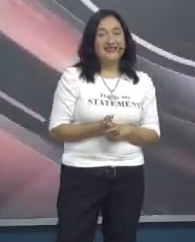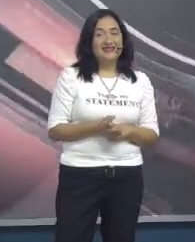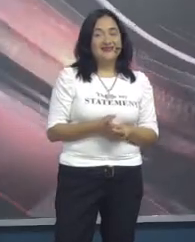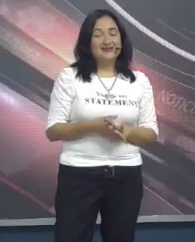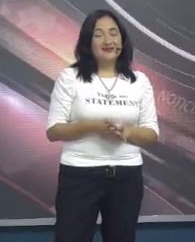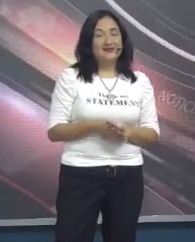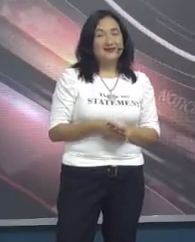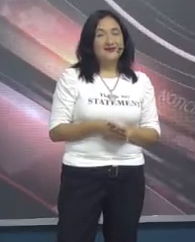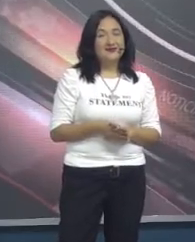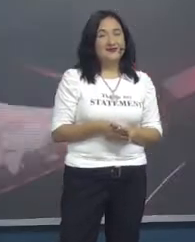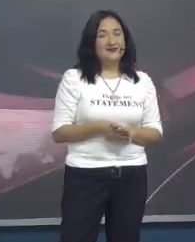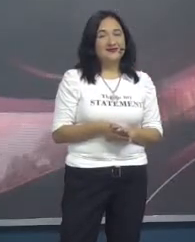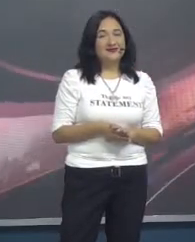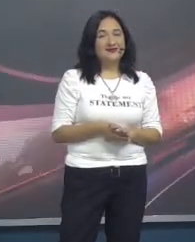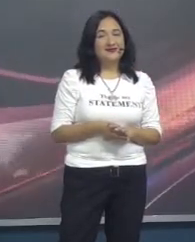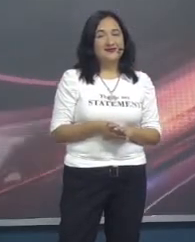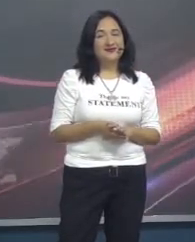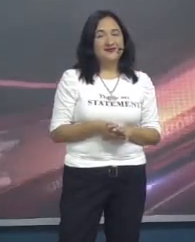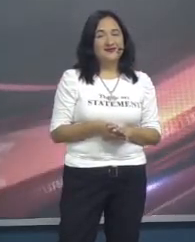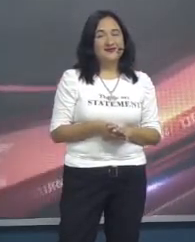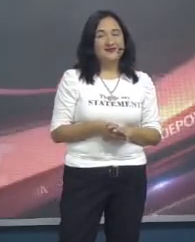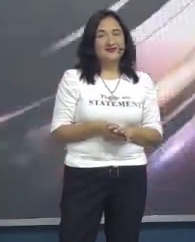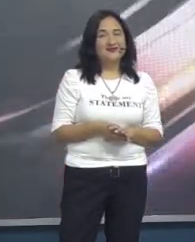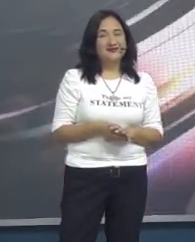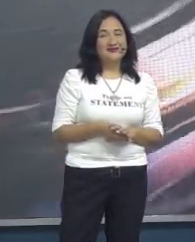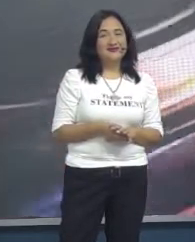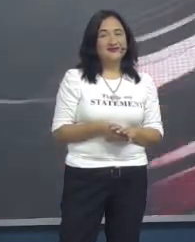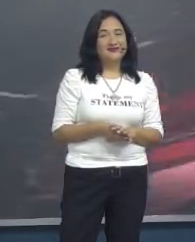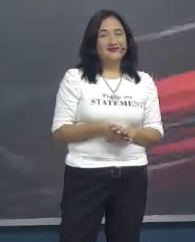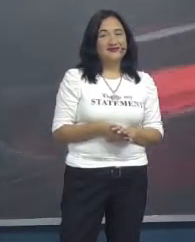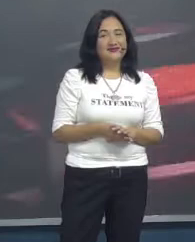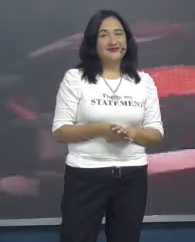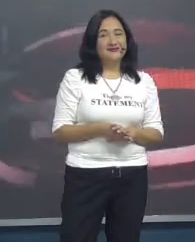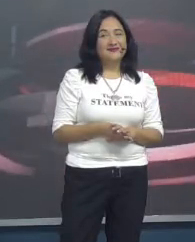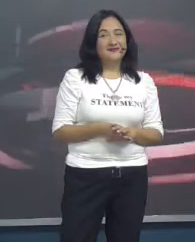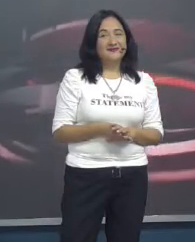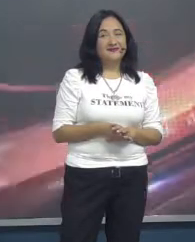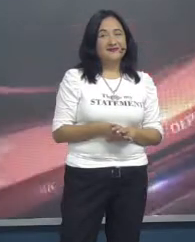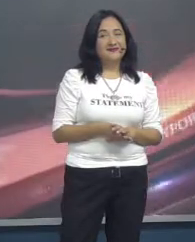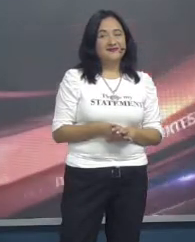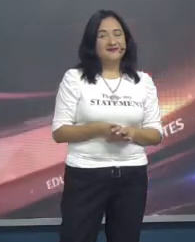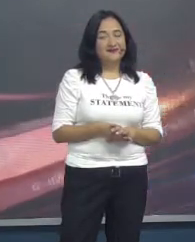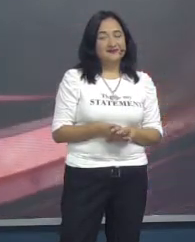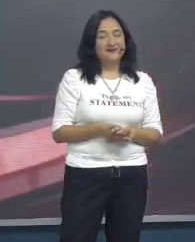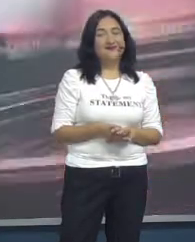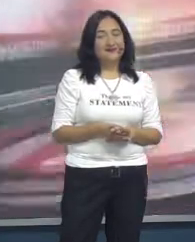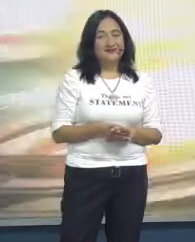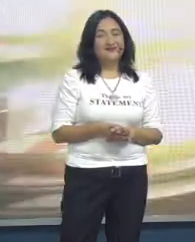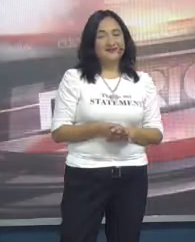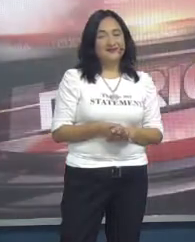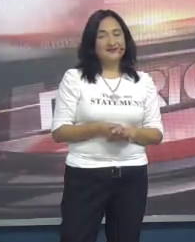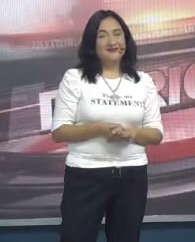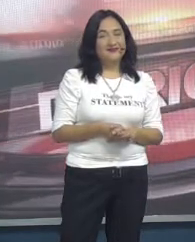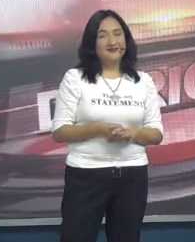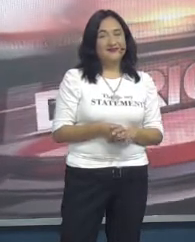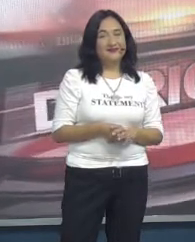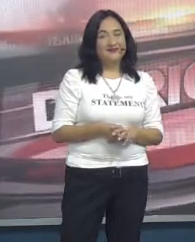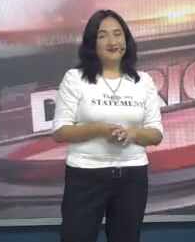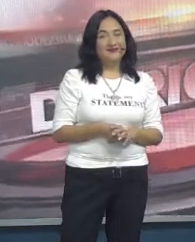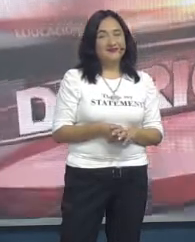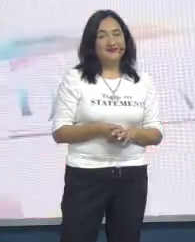sanjuanina. Bueno, que tengan un muy buen día y que, bueno, nos cuidemos todos los sanjuaninos para ver si